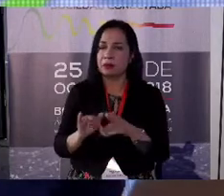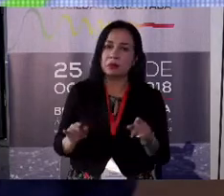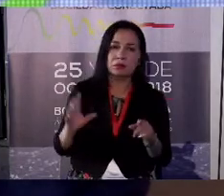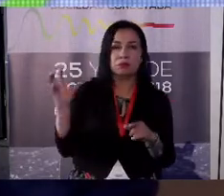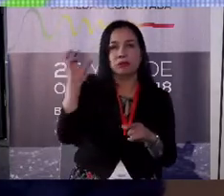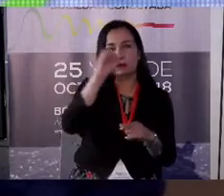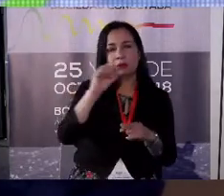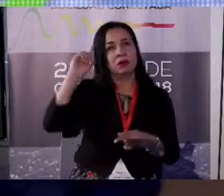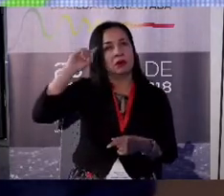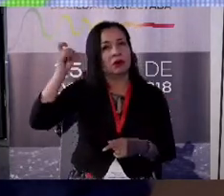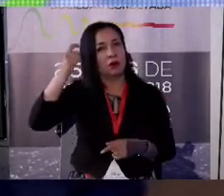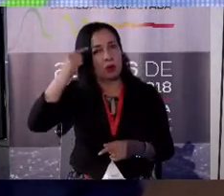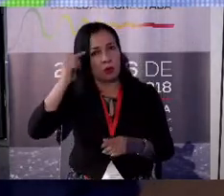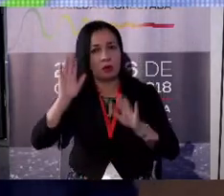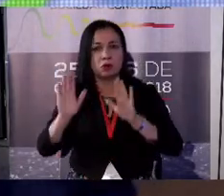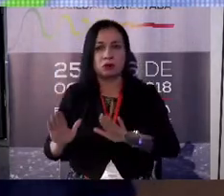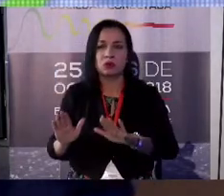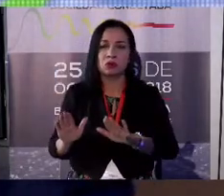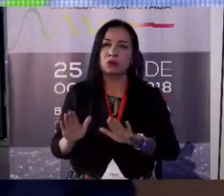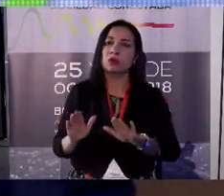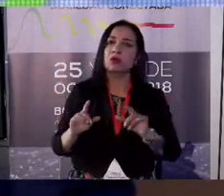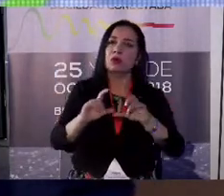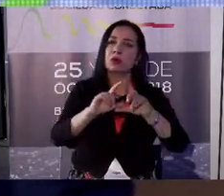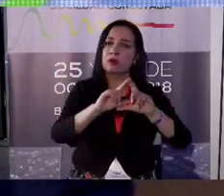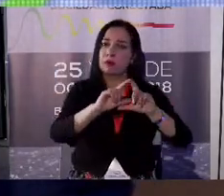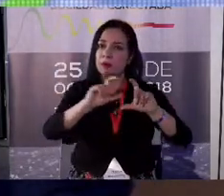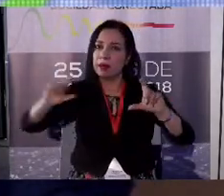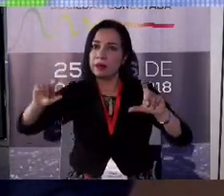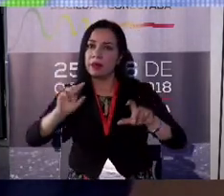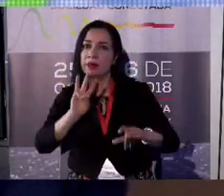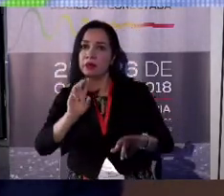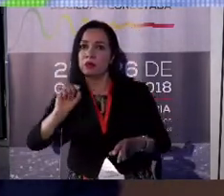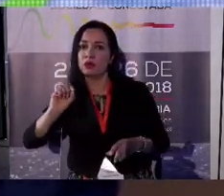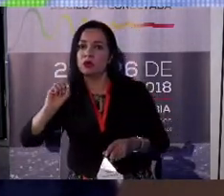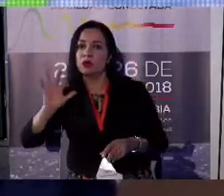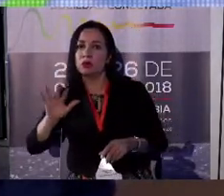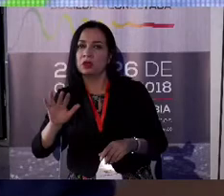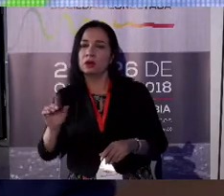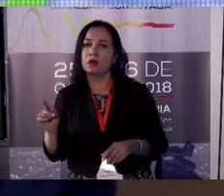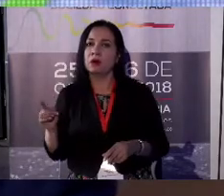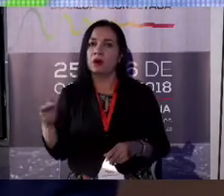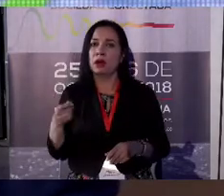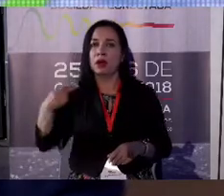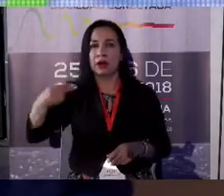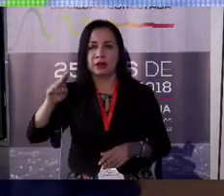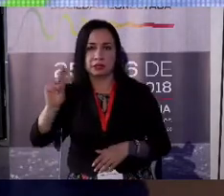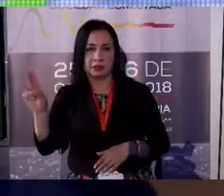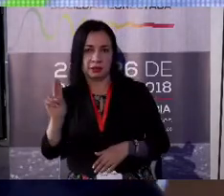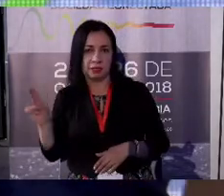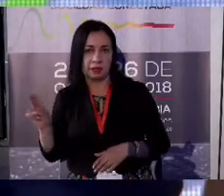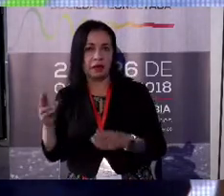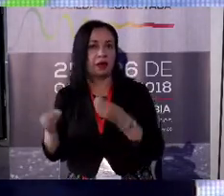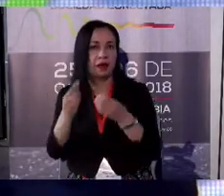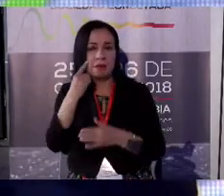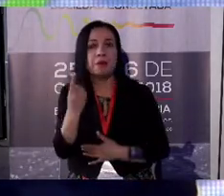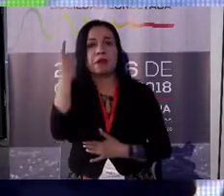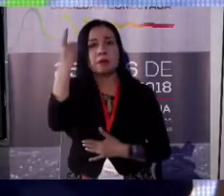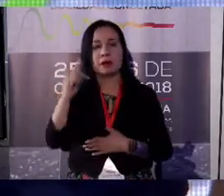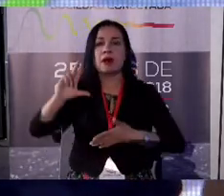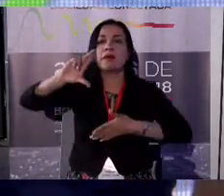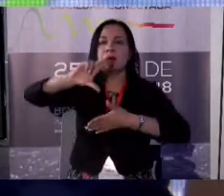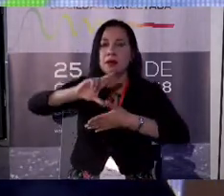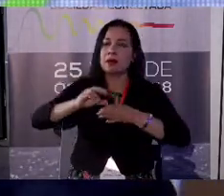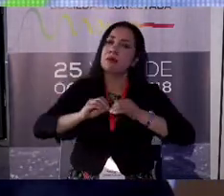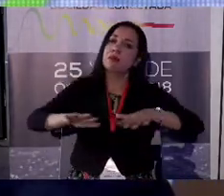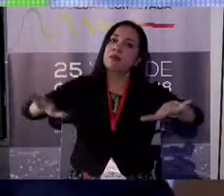los gobiernos sobre la banda de 3.5 GHz, porque va a ser la primera donde América Latina va a poder tener despliegues de